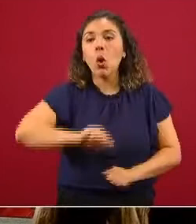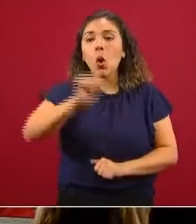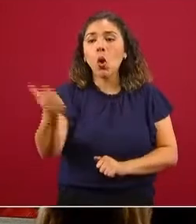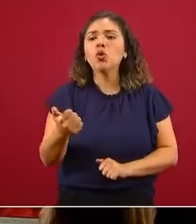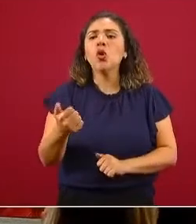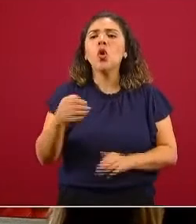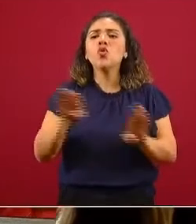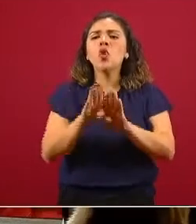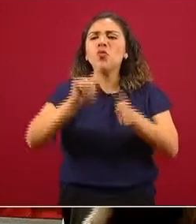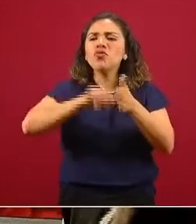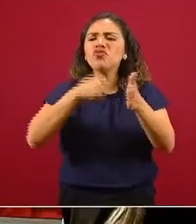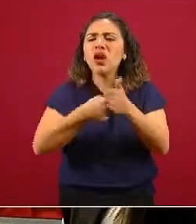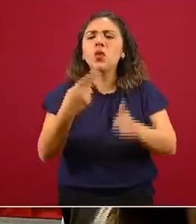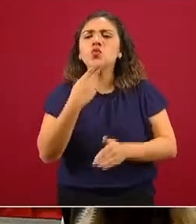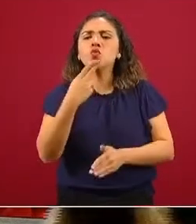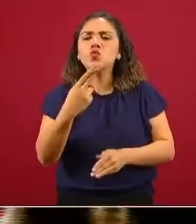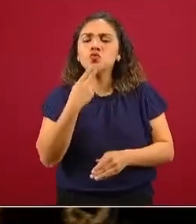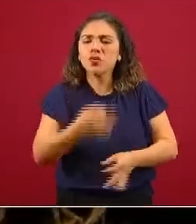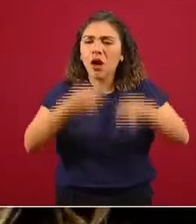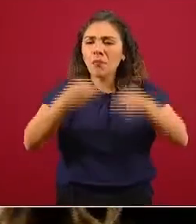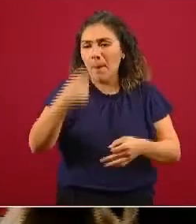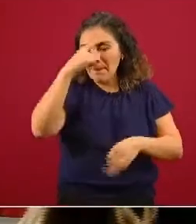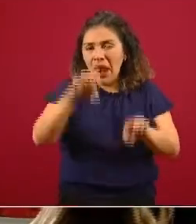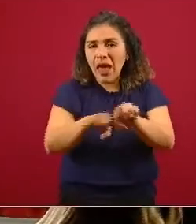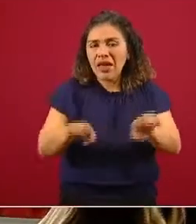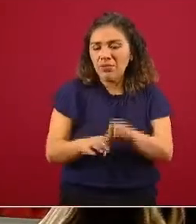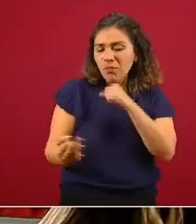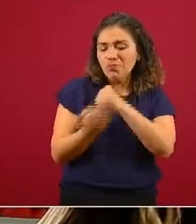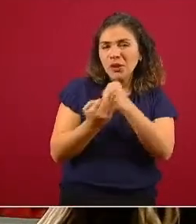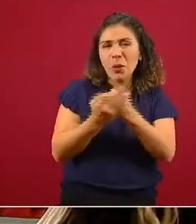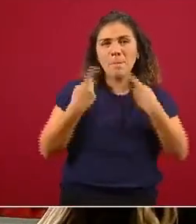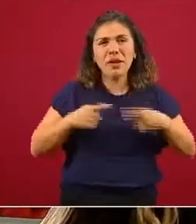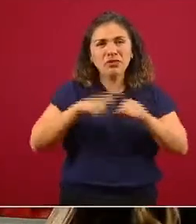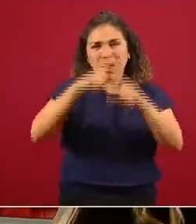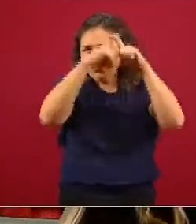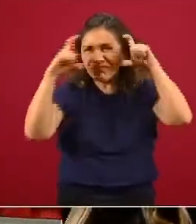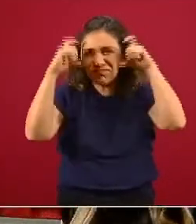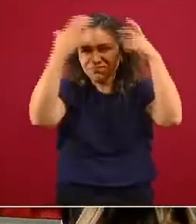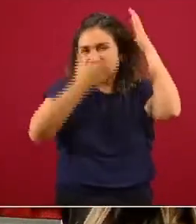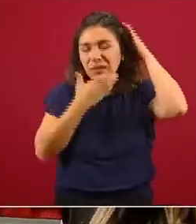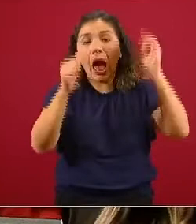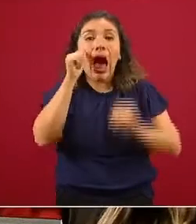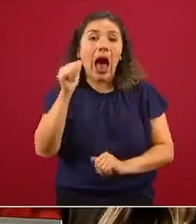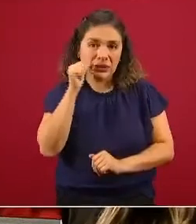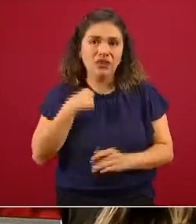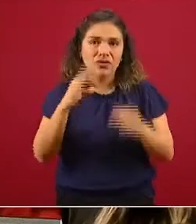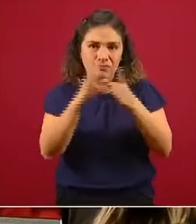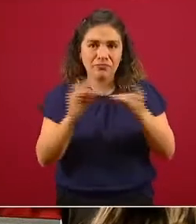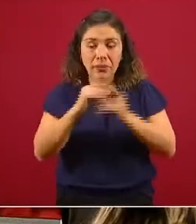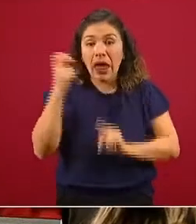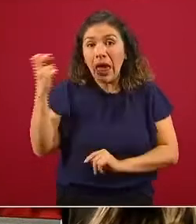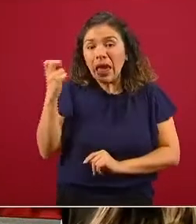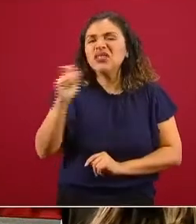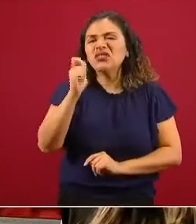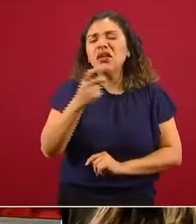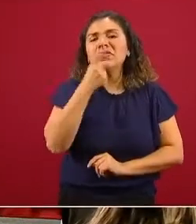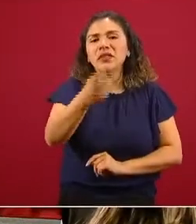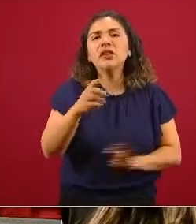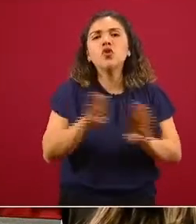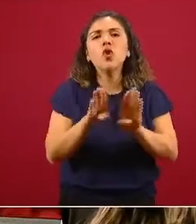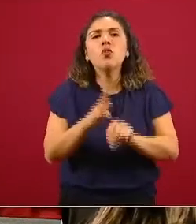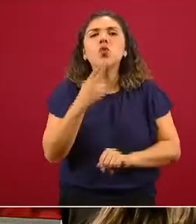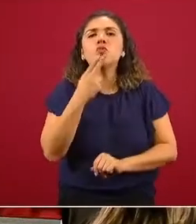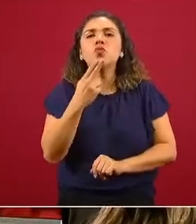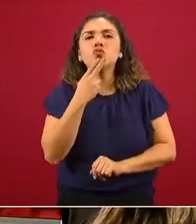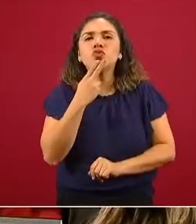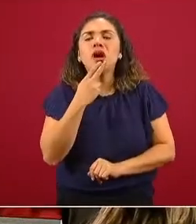lineamiento técnico de uso y manejo del equipo de protección personal, que ayer mencionábamos, aquí es donde dice la